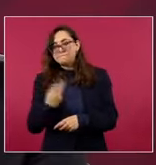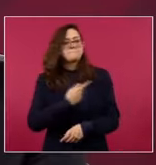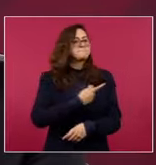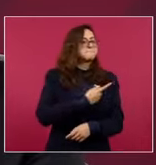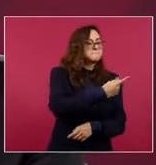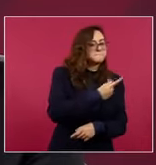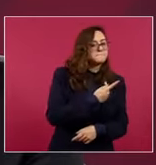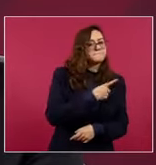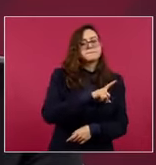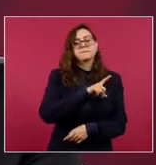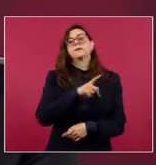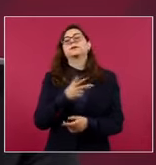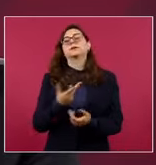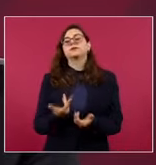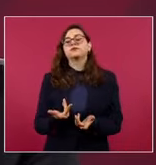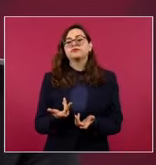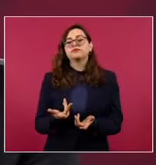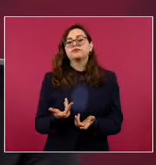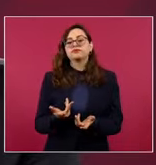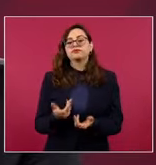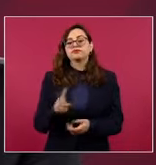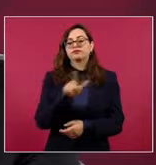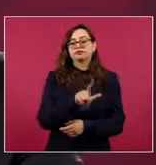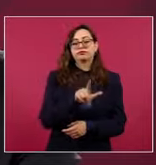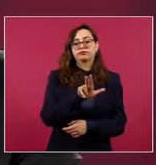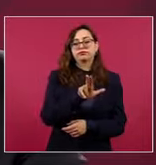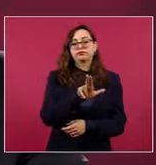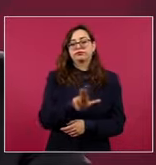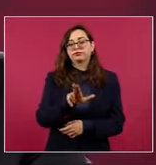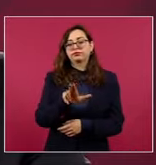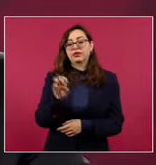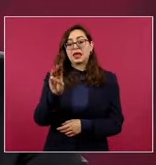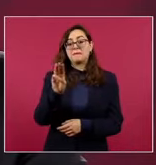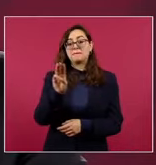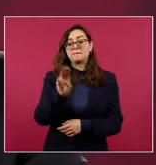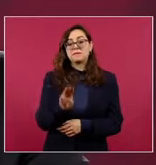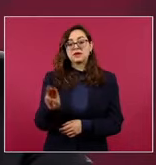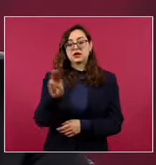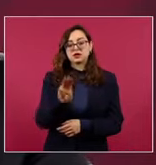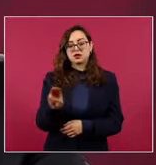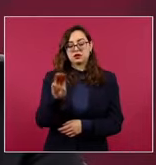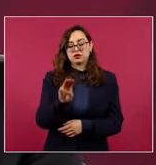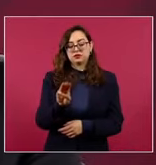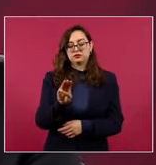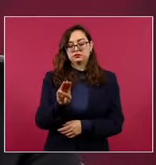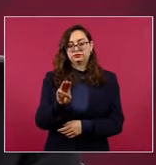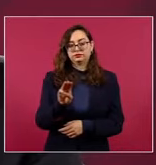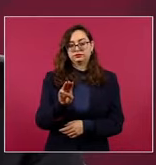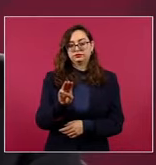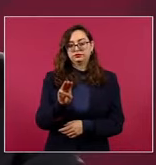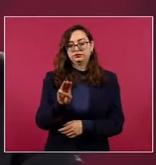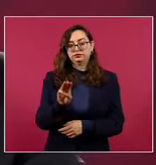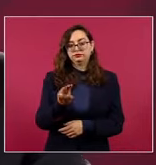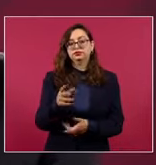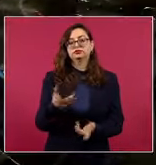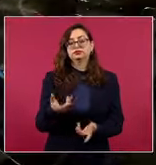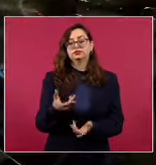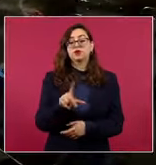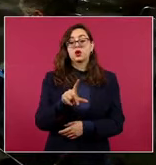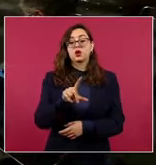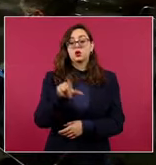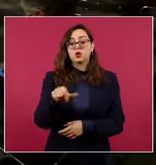Entonces, es lunes, martes, miércoles. Luego tenemos